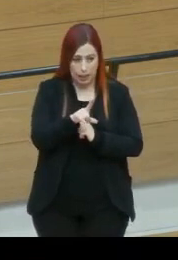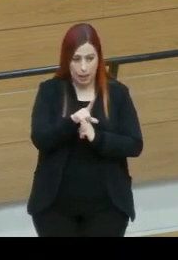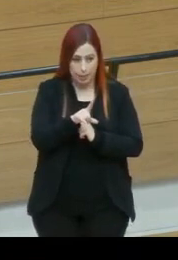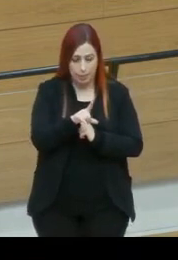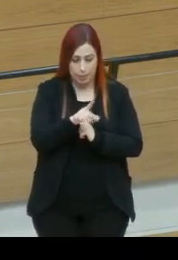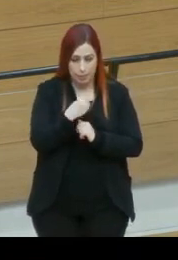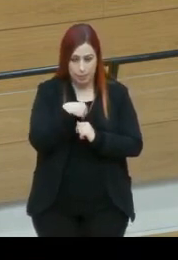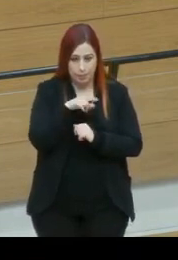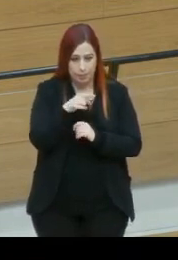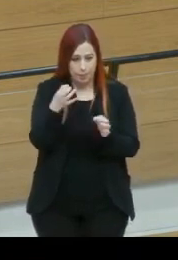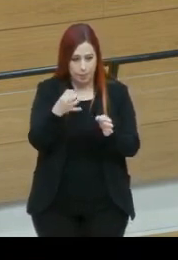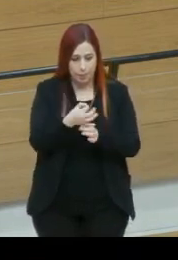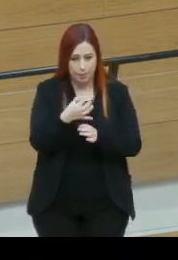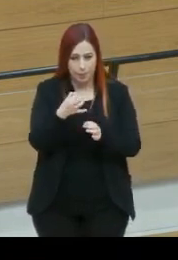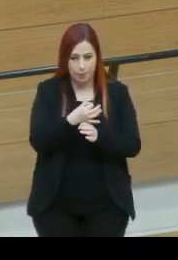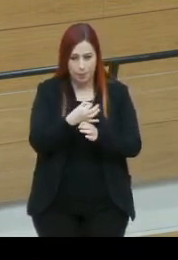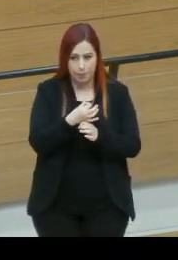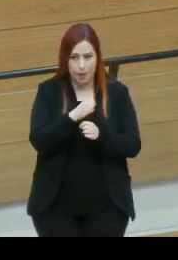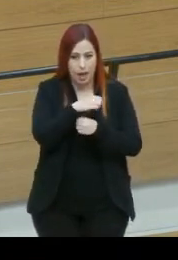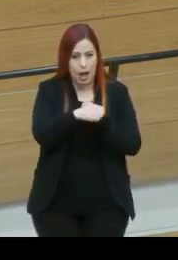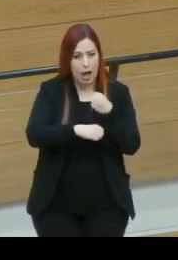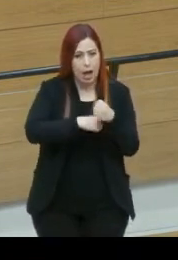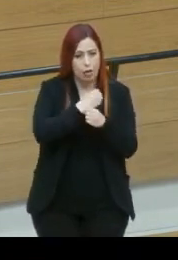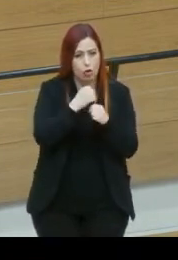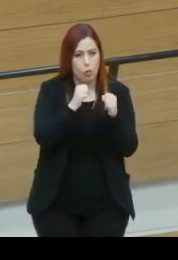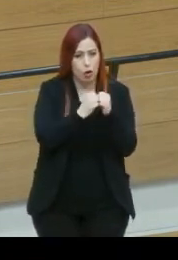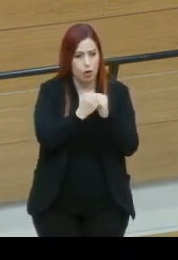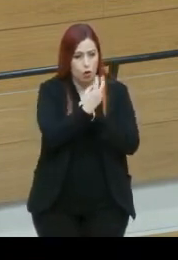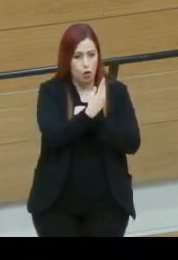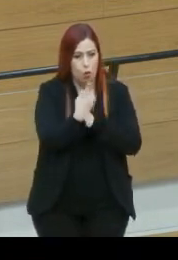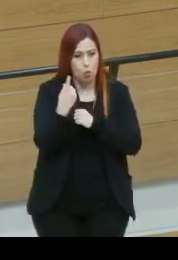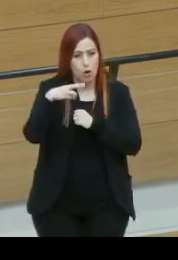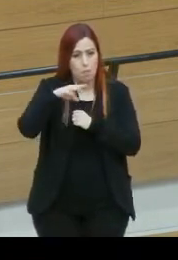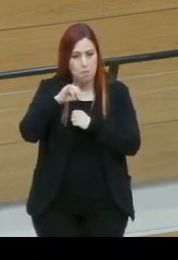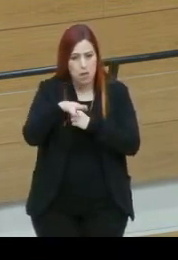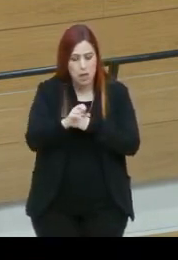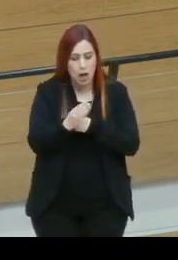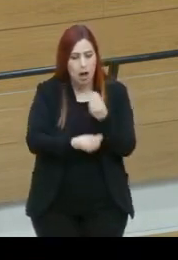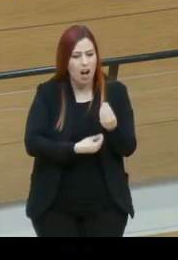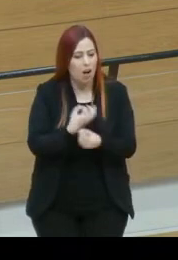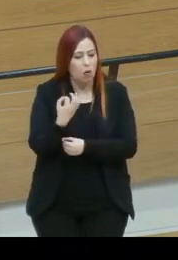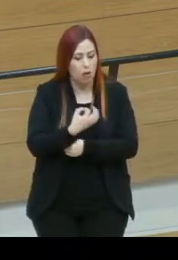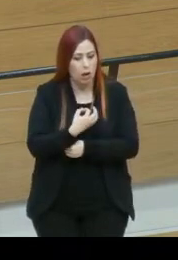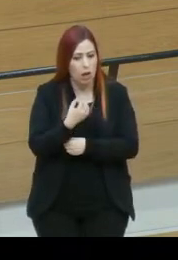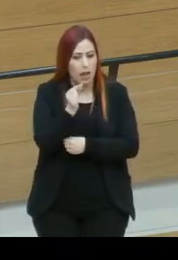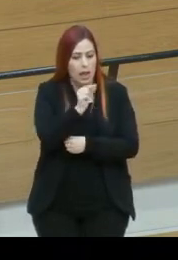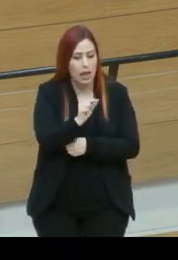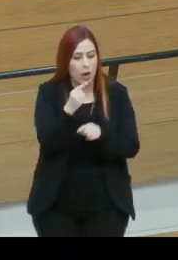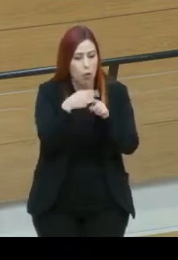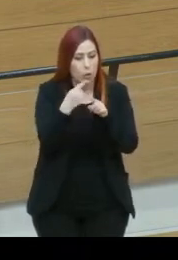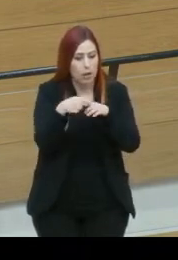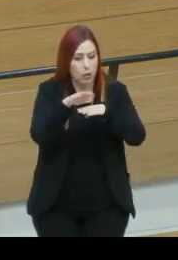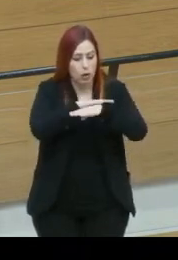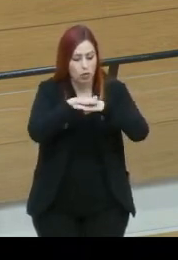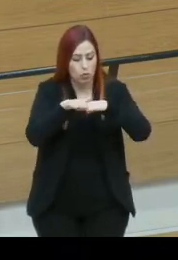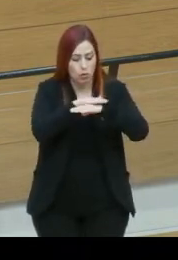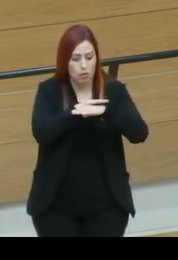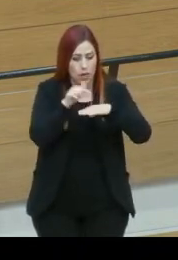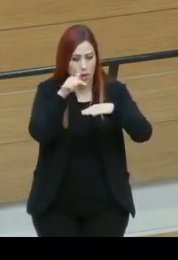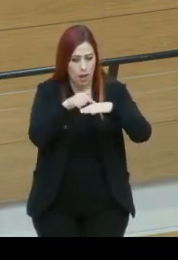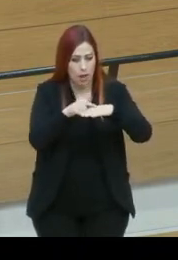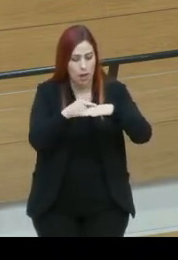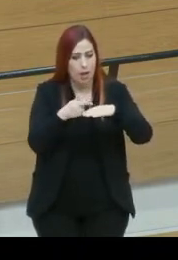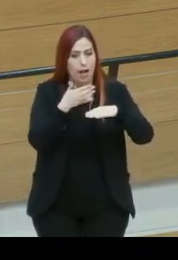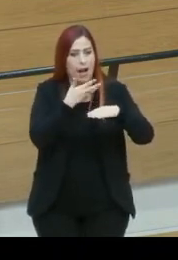que son 2 átomos de carbono y una amina, y lo que hago es que la nanopartícula en su superficie tiene